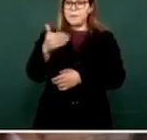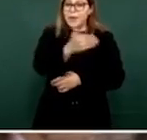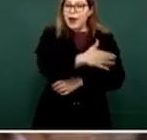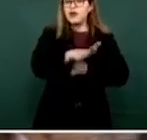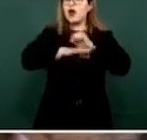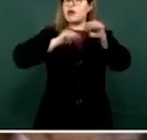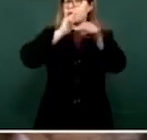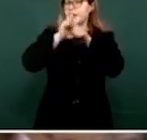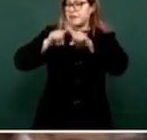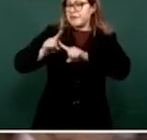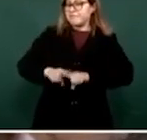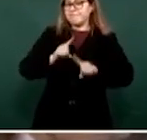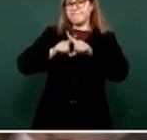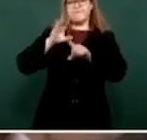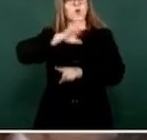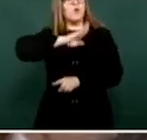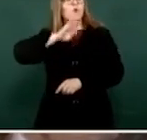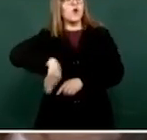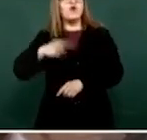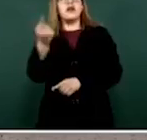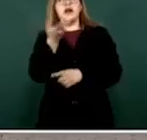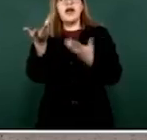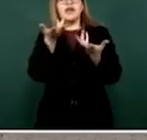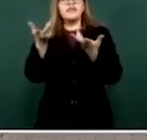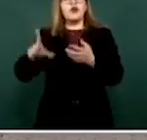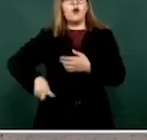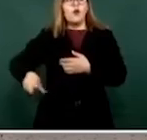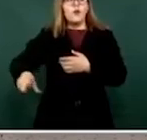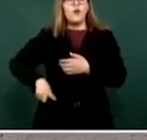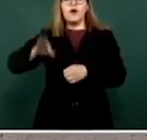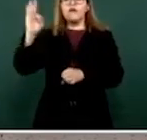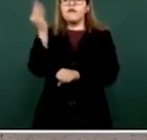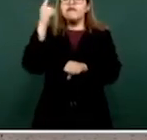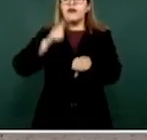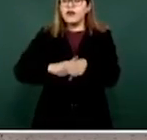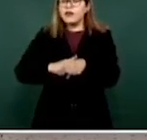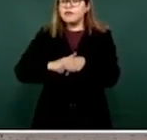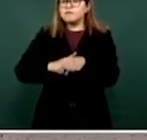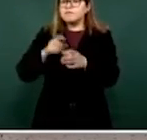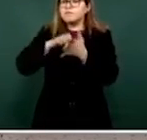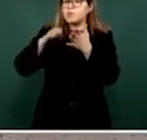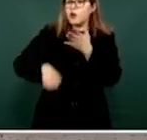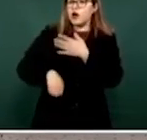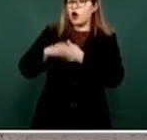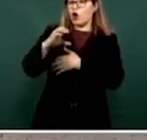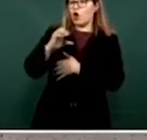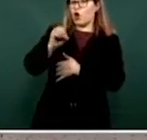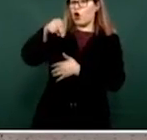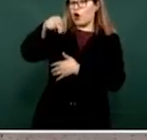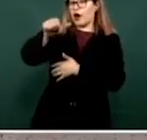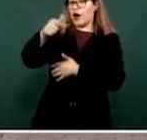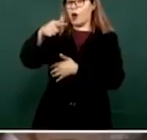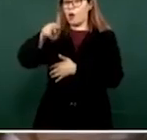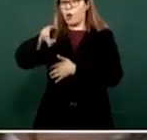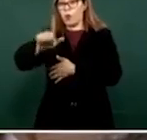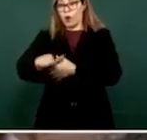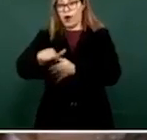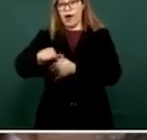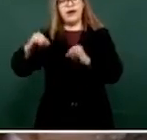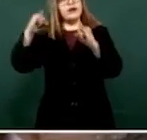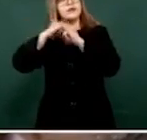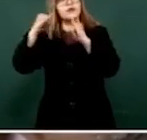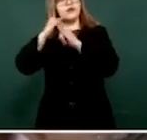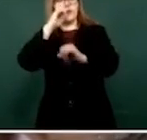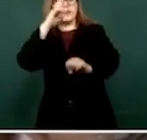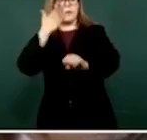muerta. ¿Qué puede hacer? ¿Qué va a hacer el gobierno federal? Porque al parecer… la Conagua, quien es pues esta institución